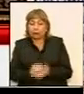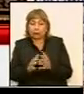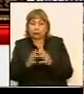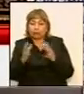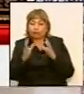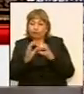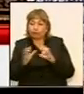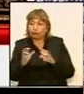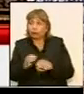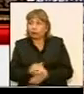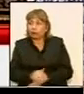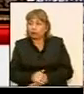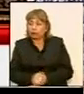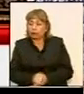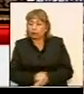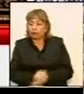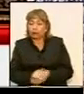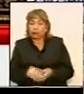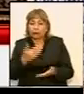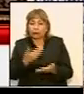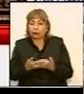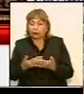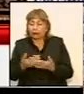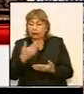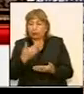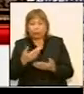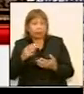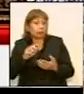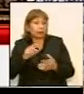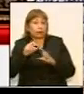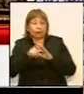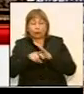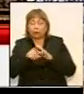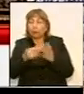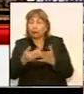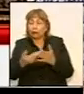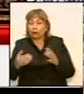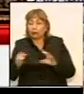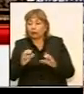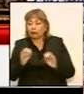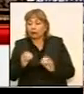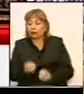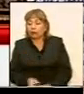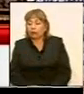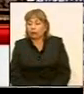sólido respecto de cuánto de valor agregado hay precisamente en la minería y en las industrias relacionadas posteriores.